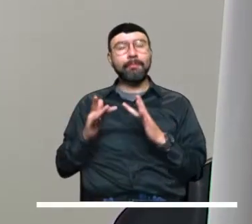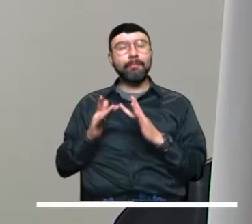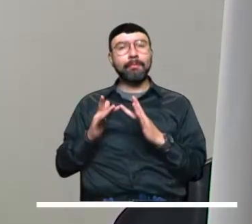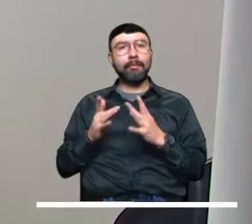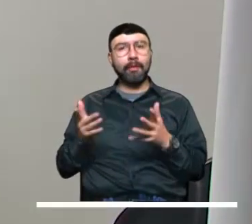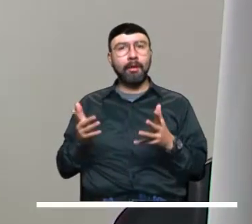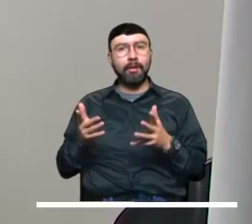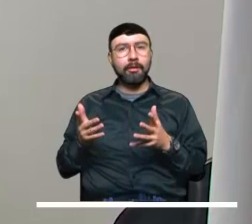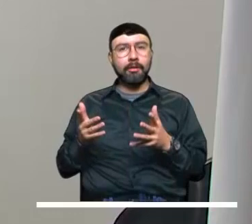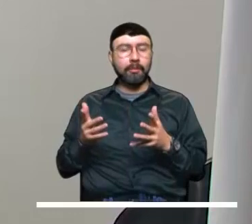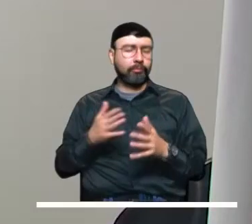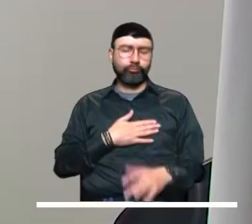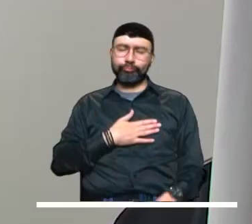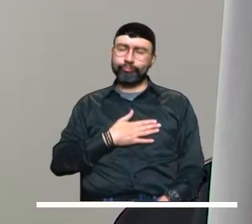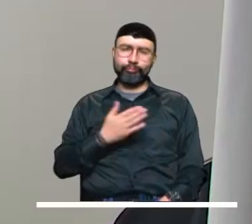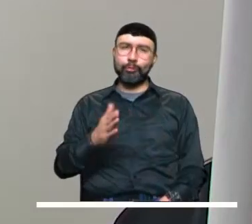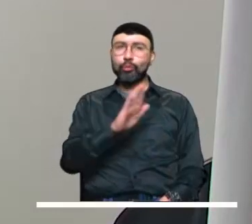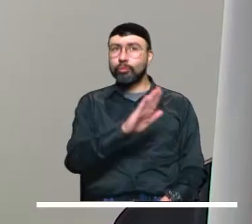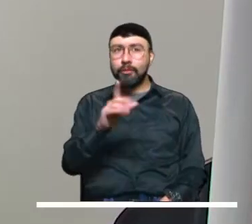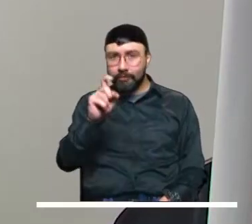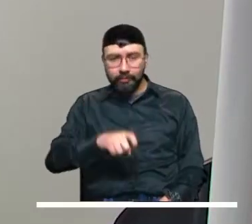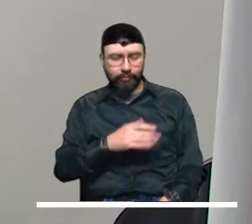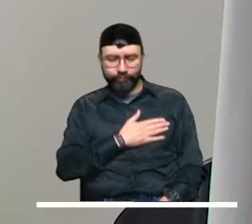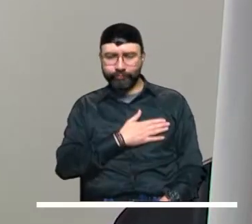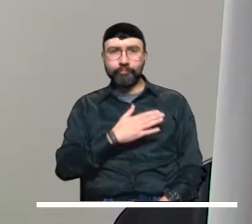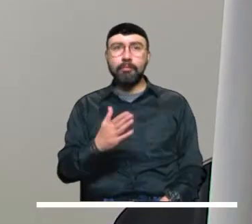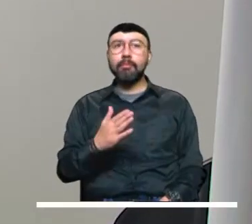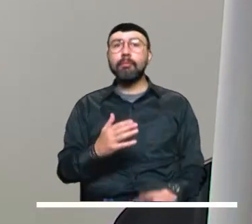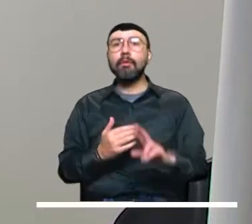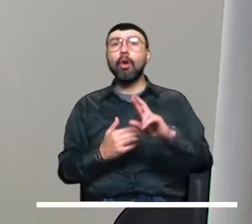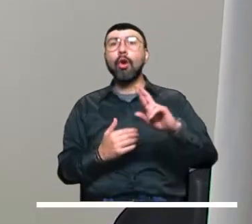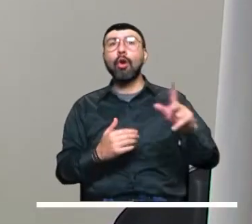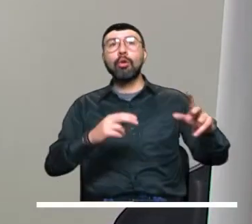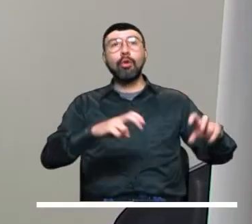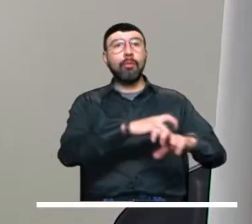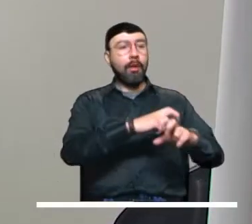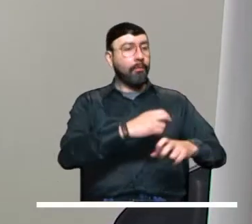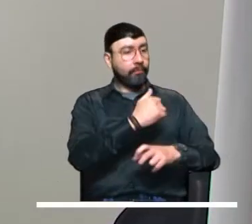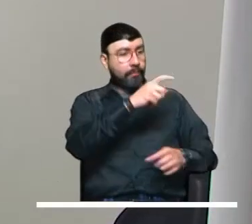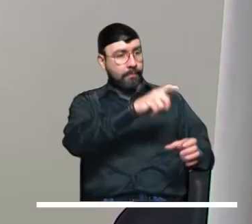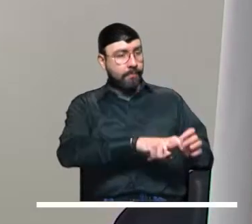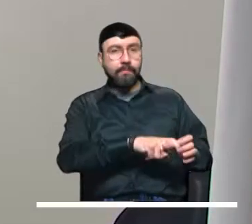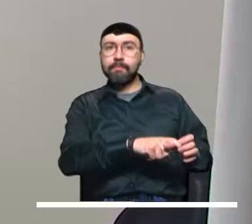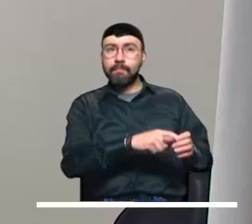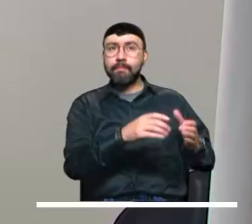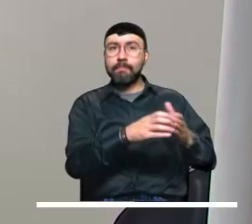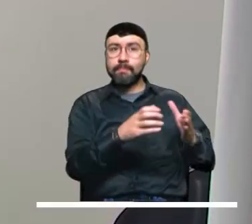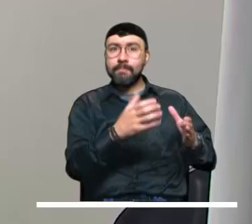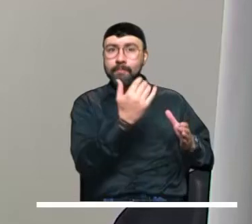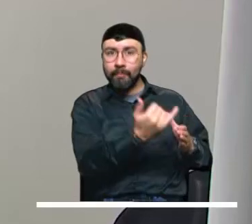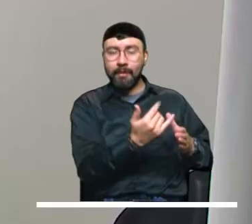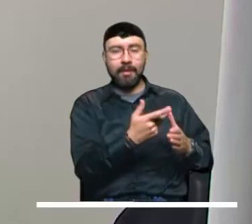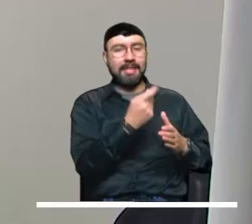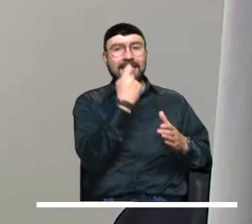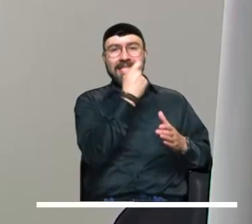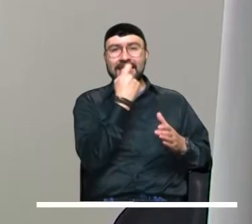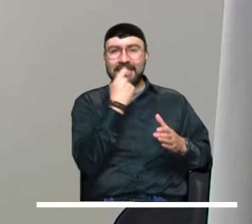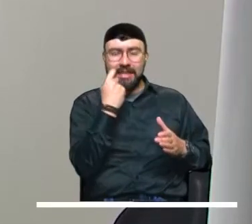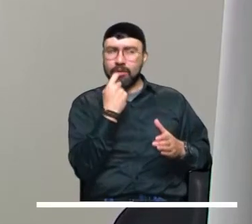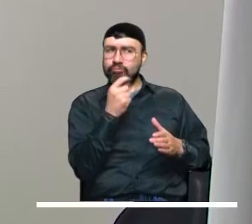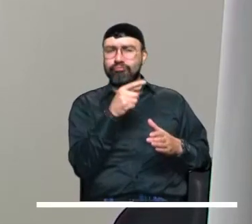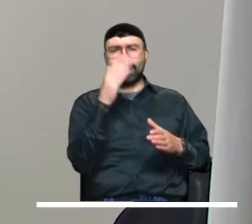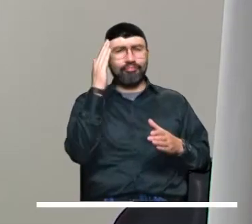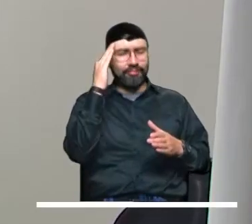pues para estar a la orden de todos ustedes. Y en los otros parques hay un equipo muy grande de odontólogos formados